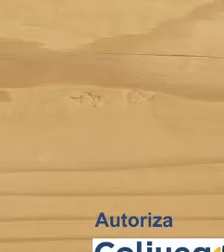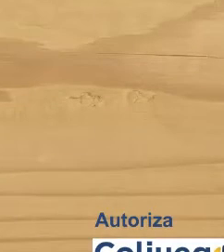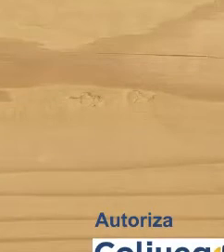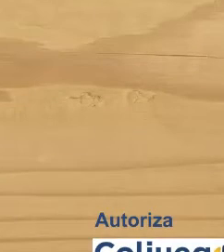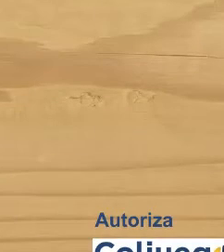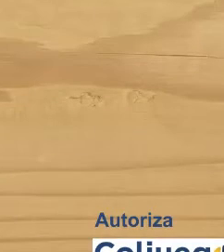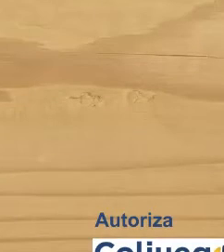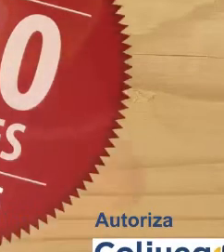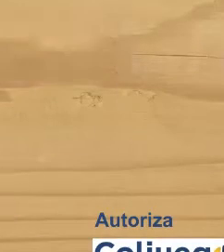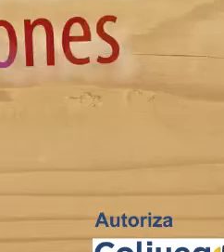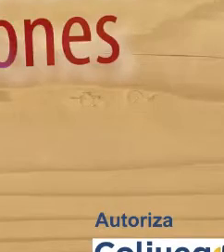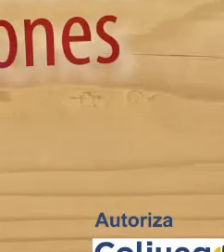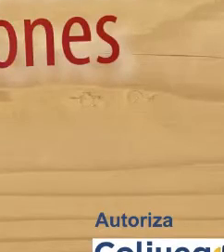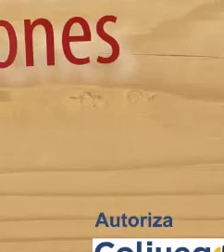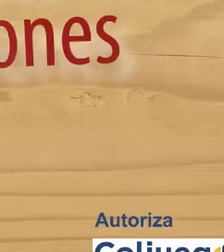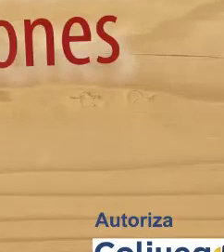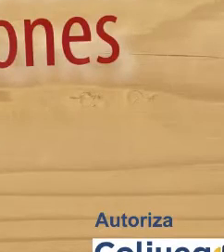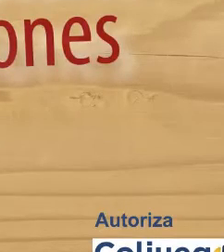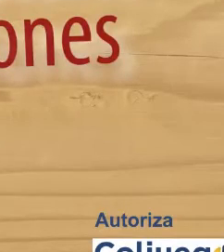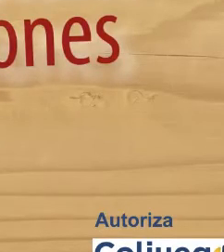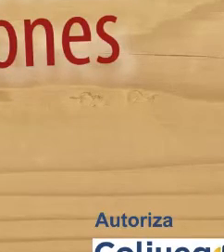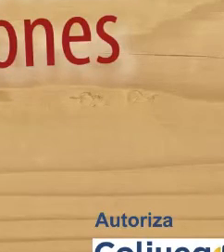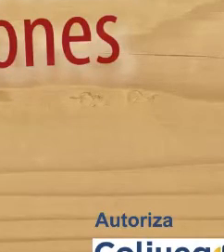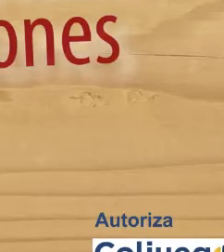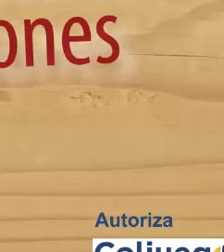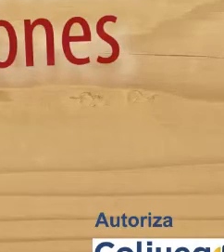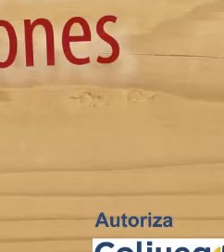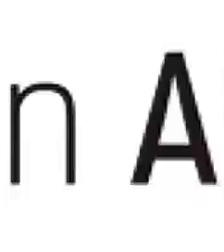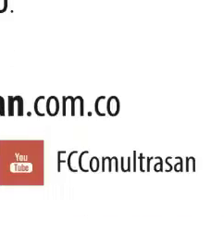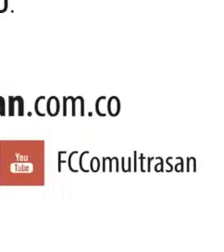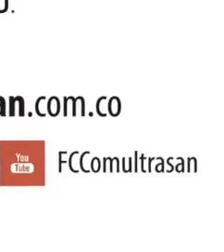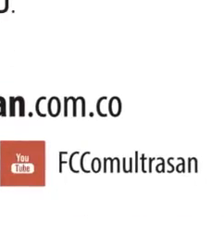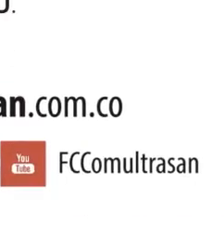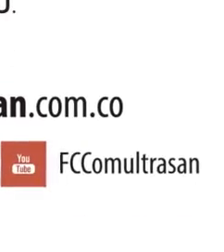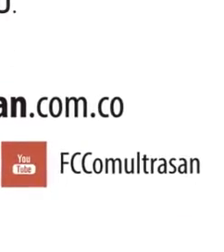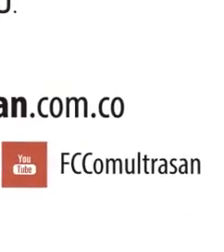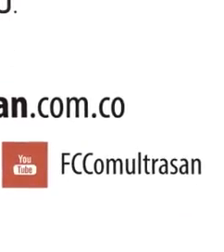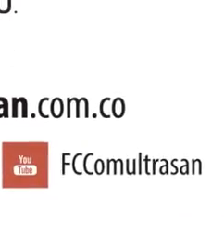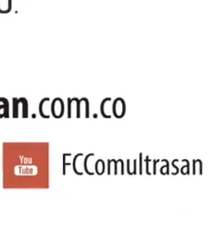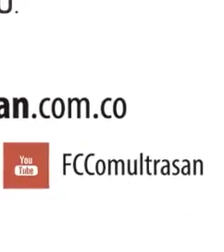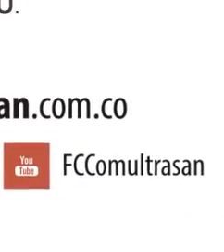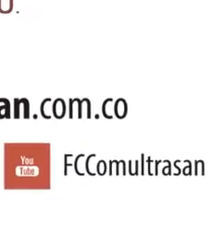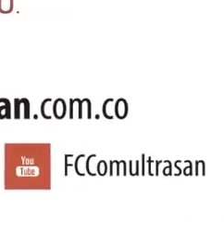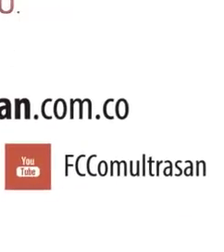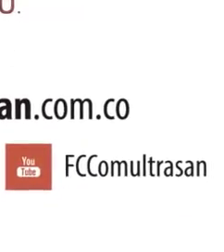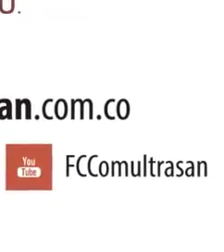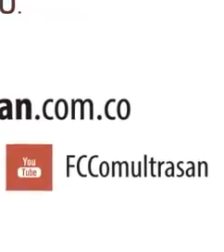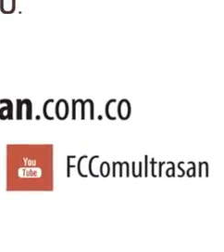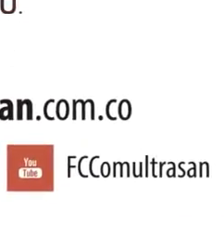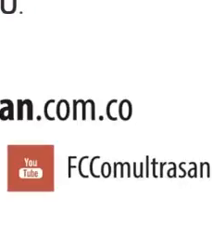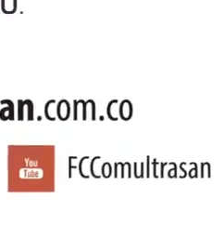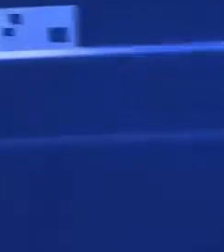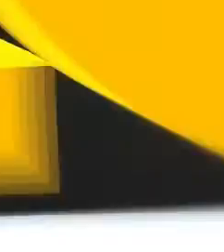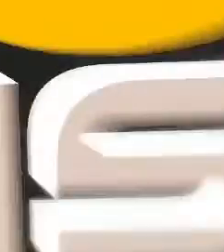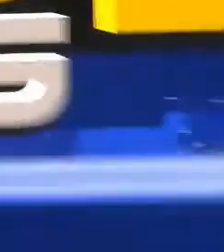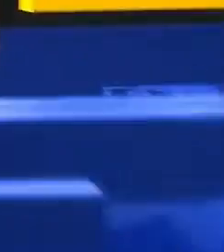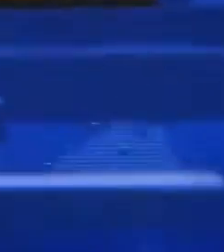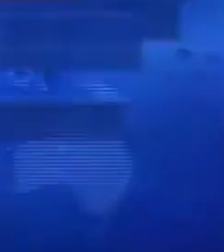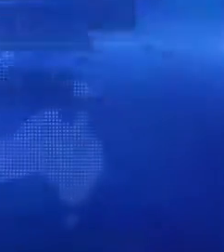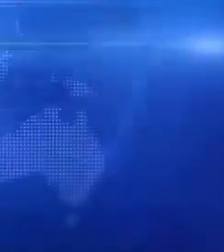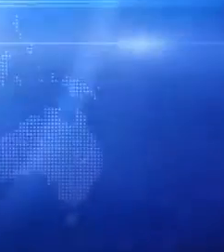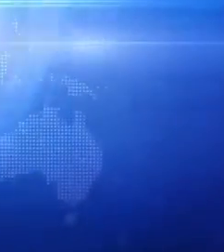millones en premios. En Financiera como Ultrasan, ahorrar es ganar. Financiera como Ultrasan, cooperativa especializada en ahorro y crédito.